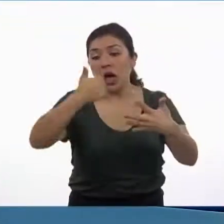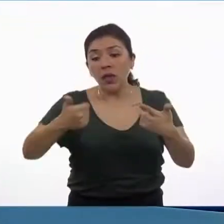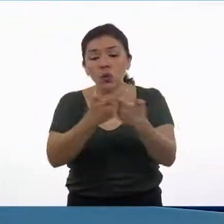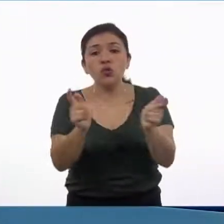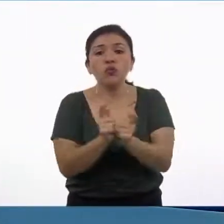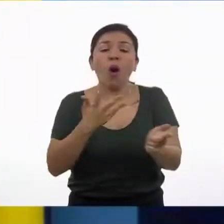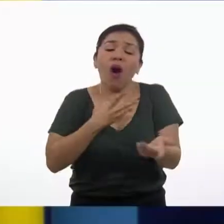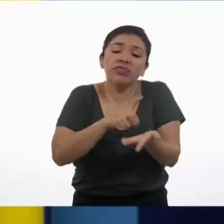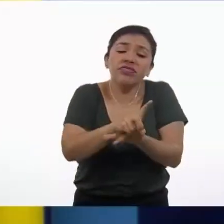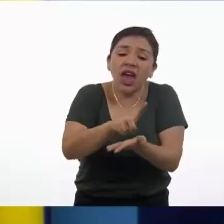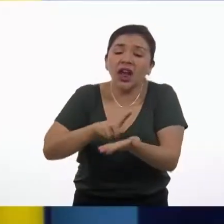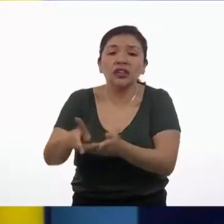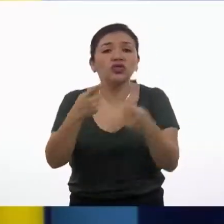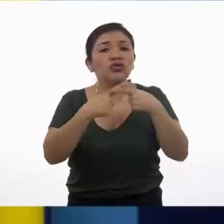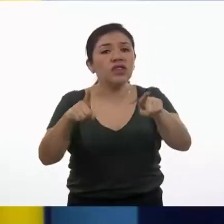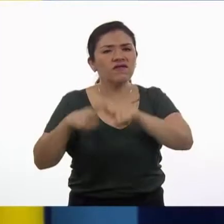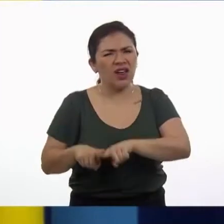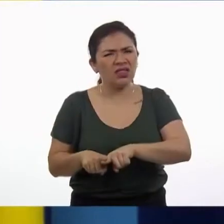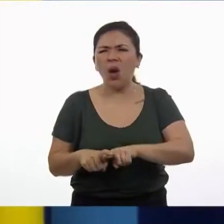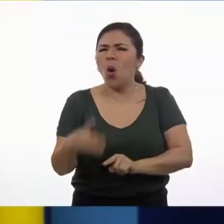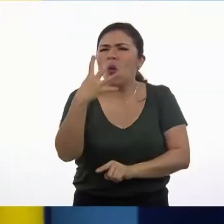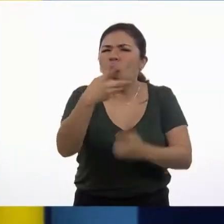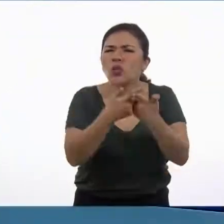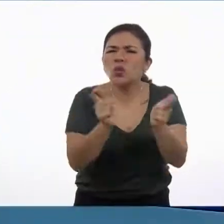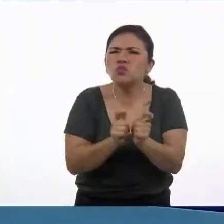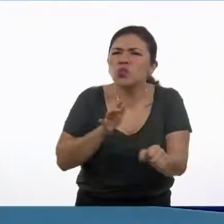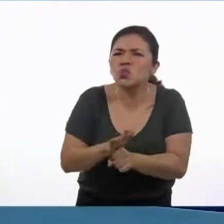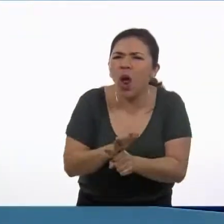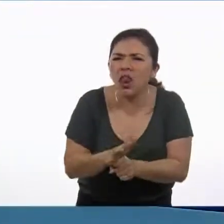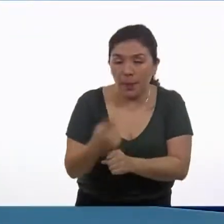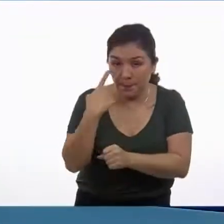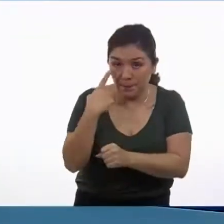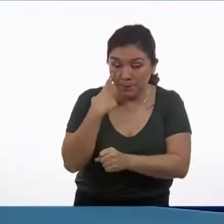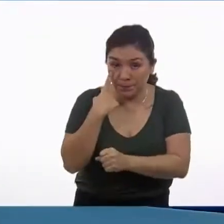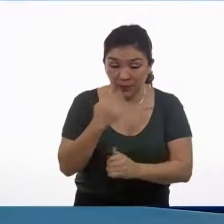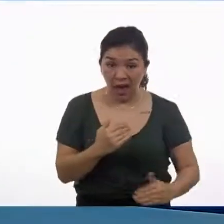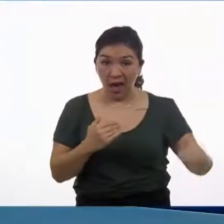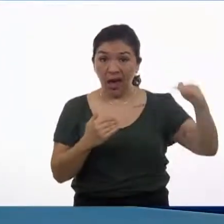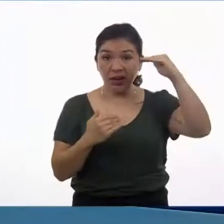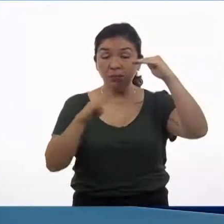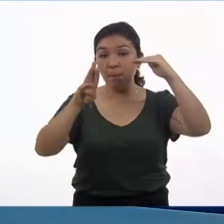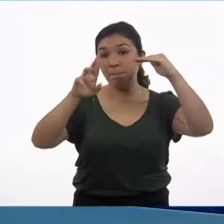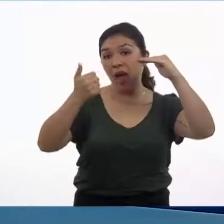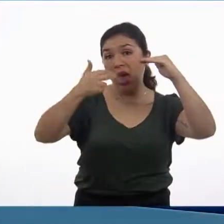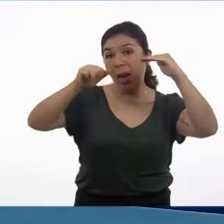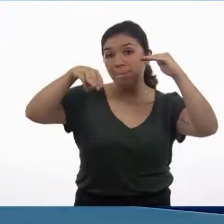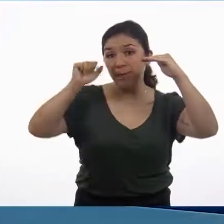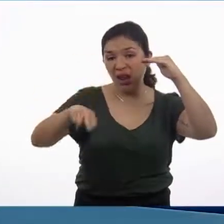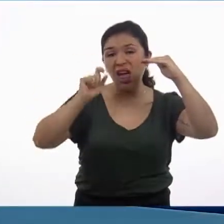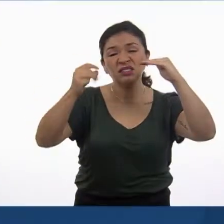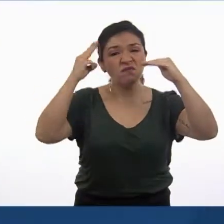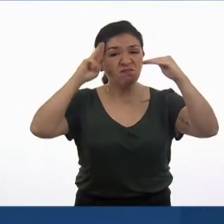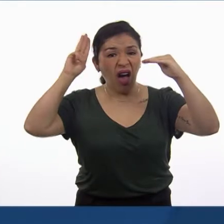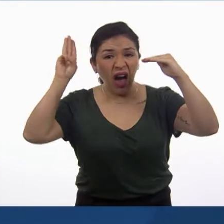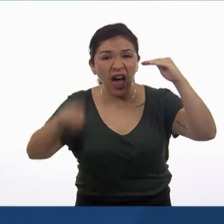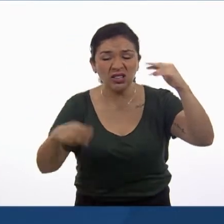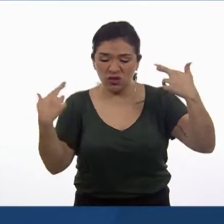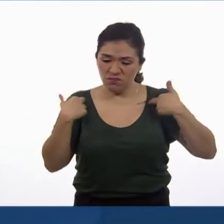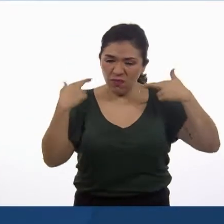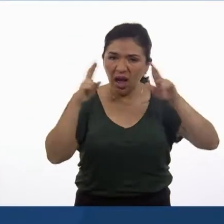diferentes. ¿Y cuáles eran esos 4 grupos? Pues hasta arriba estaban los brahmanes, que eran los maestros y